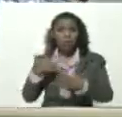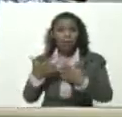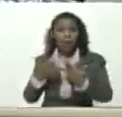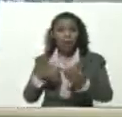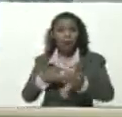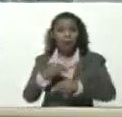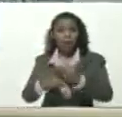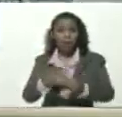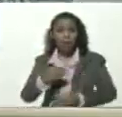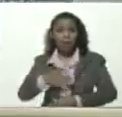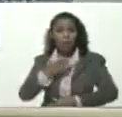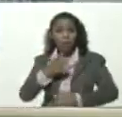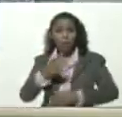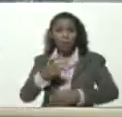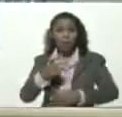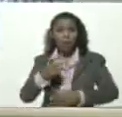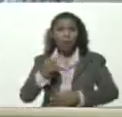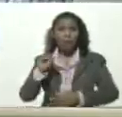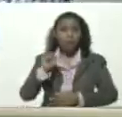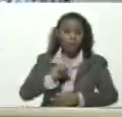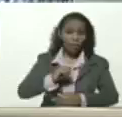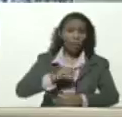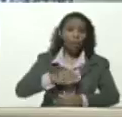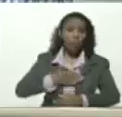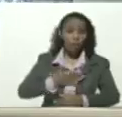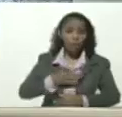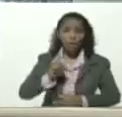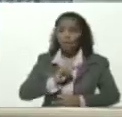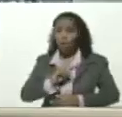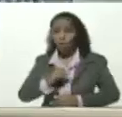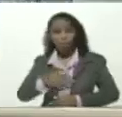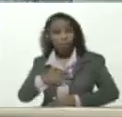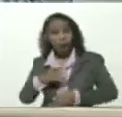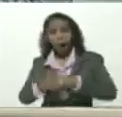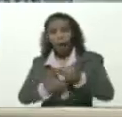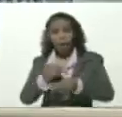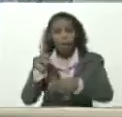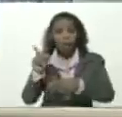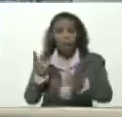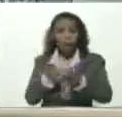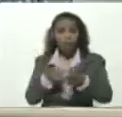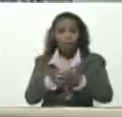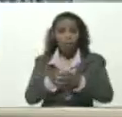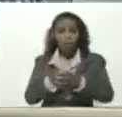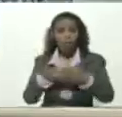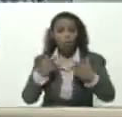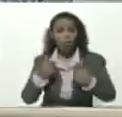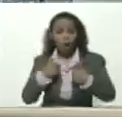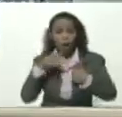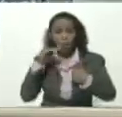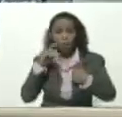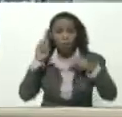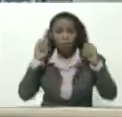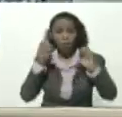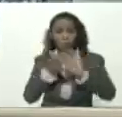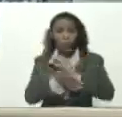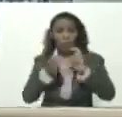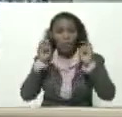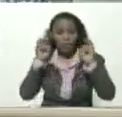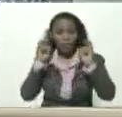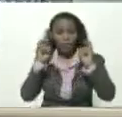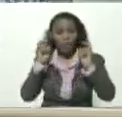lo que puede hacer o lo que no puede hacer estas agrupaciones. Estoy hablando de, en el caso